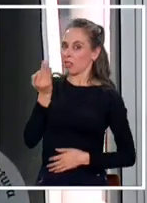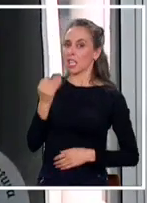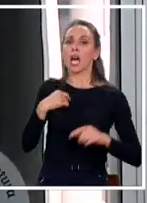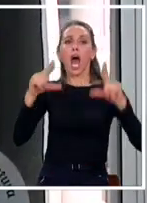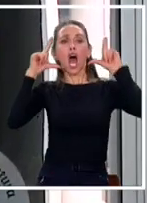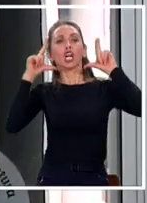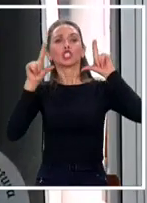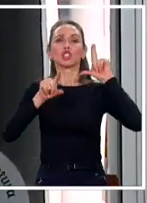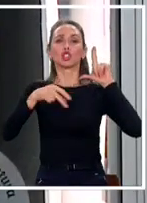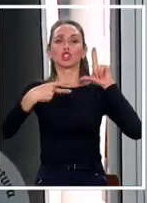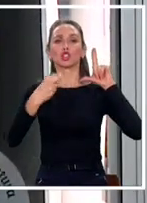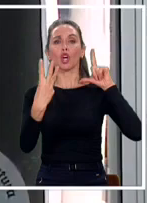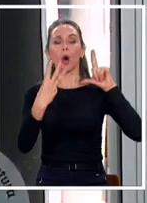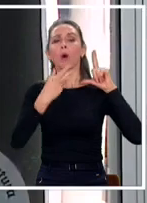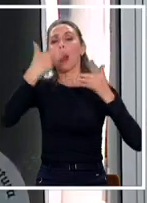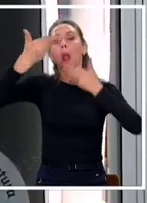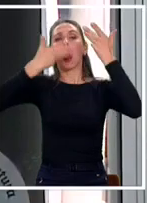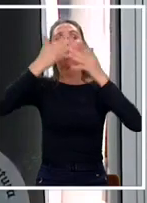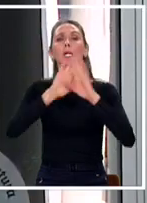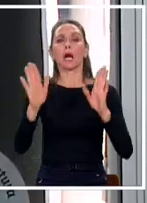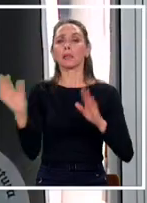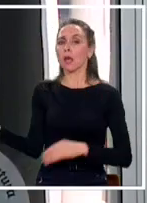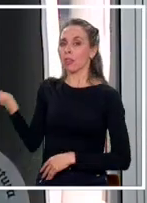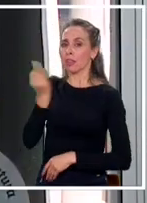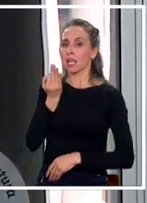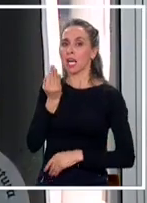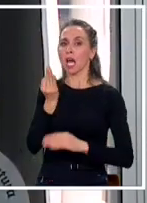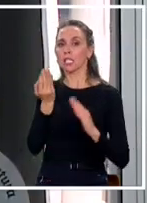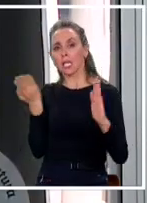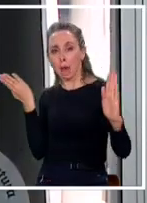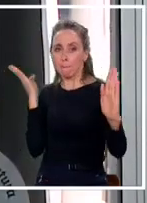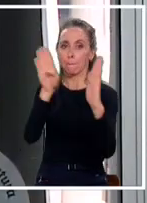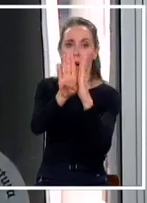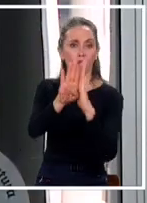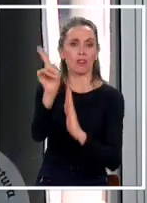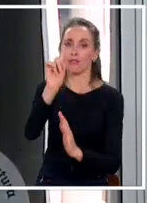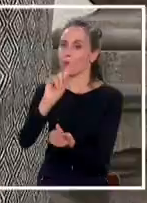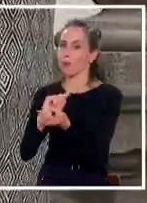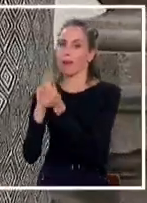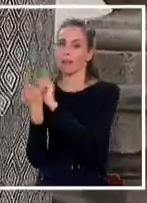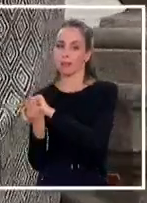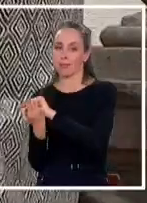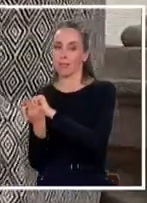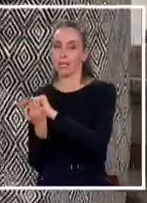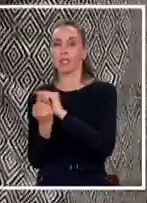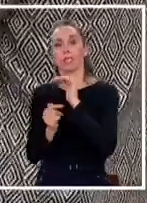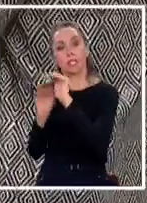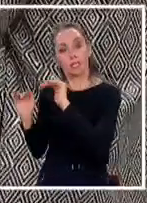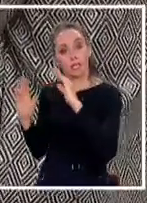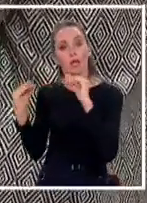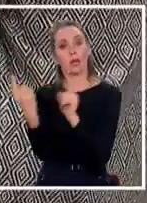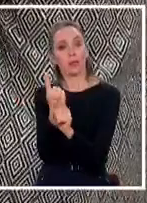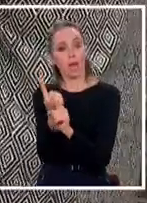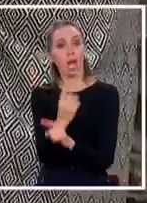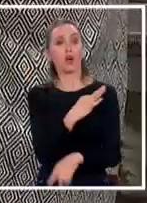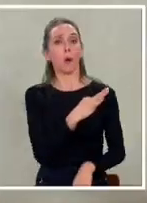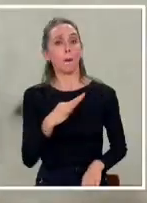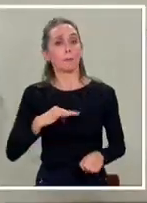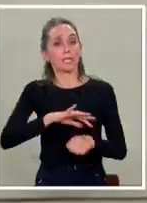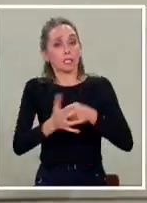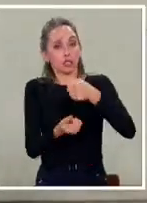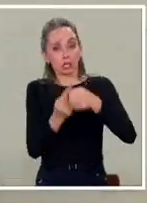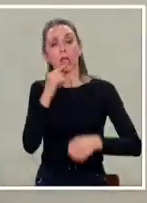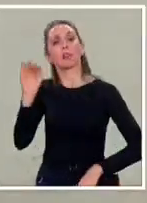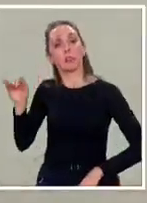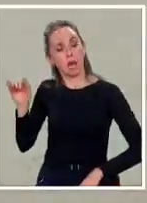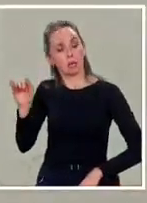se nos diga que hay pirotecnia y se nos diga que es un portazo. Es todo lo contrario. Llamado al diálogo que también replicó el ministro de Hacienda,